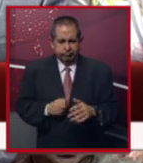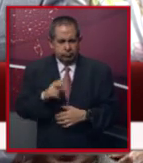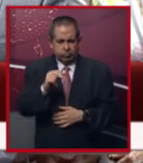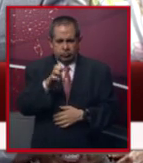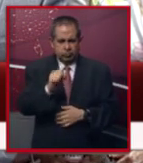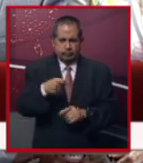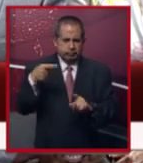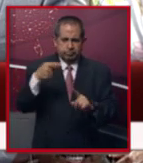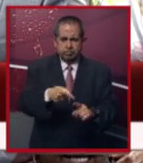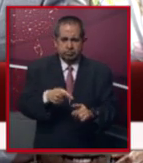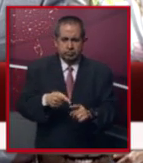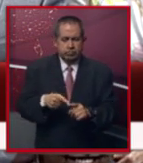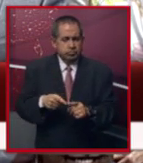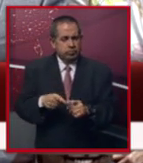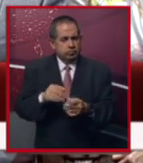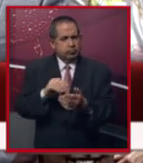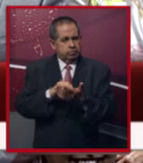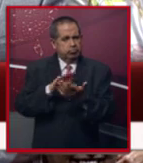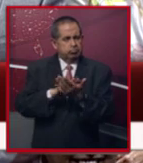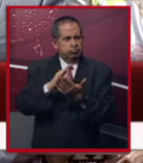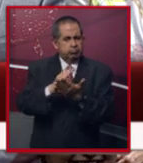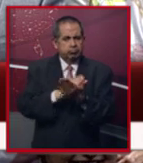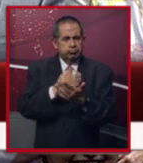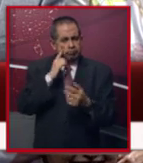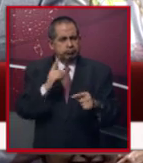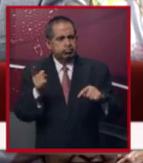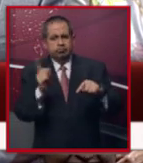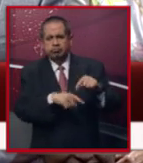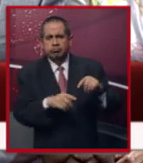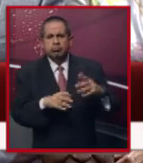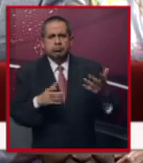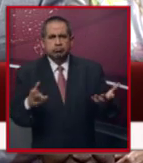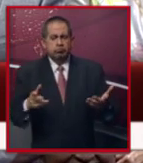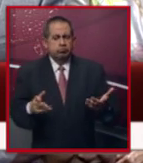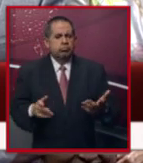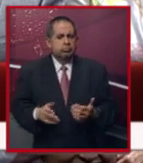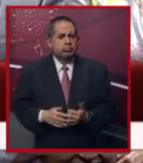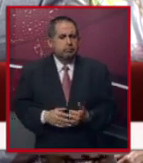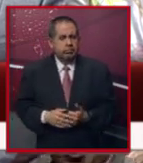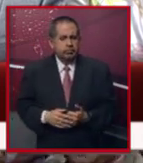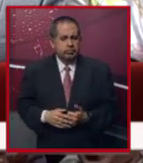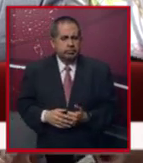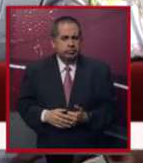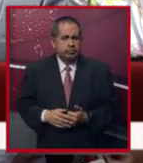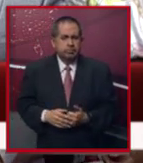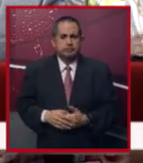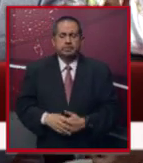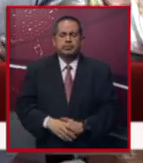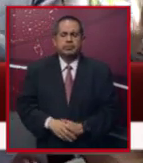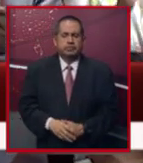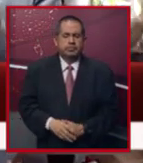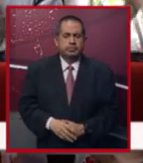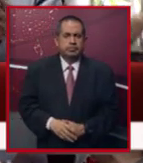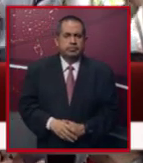la posible revocación del mandato del presidente Andrés Manuel López Obrador.